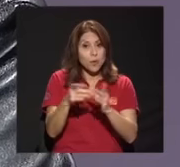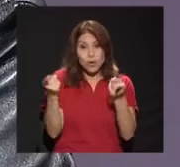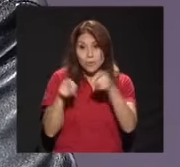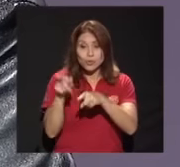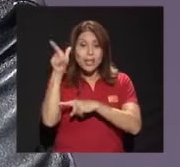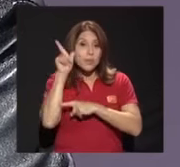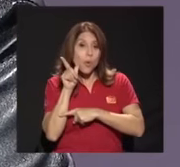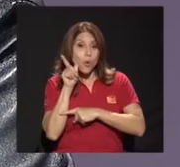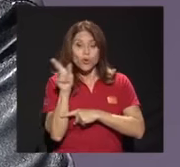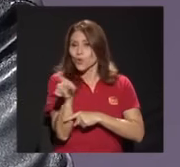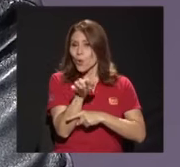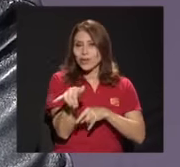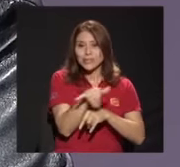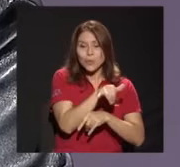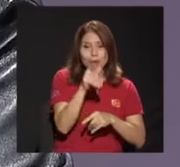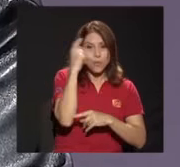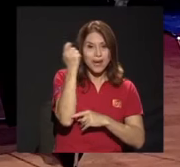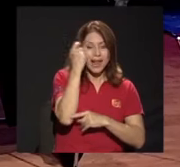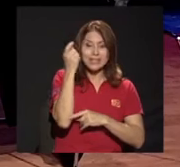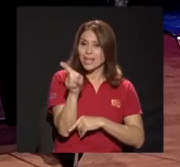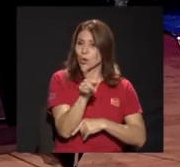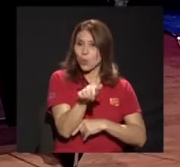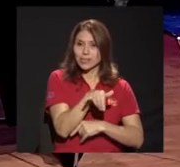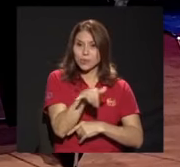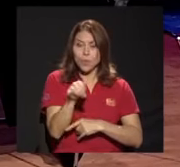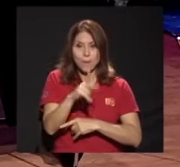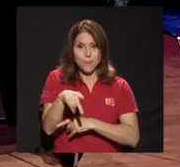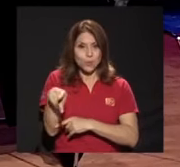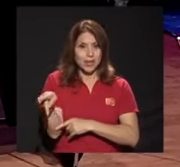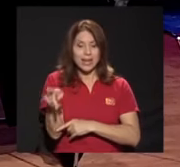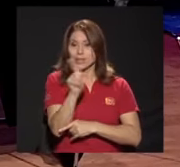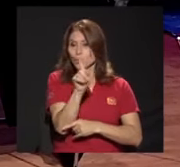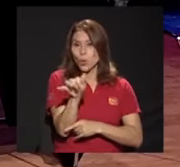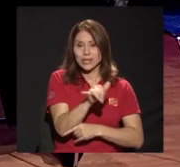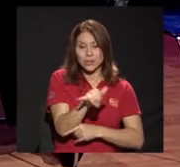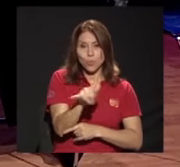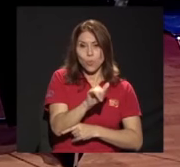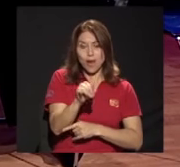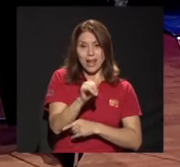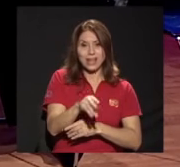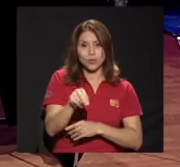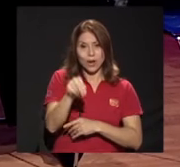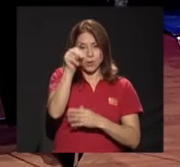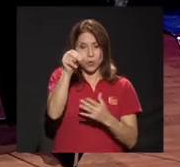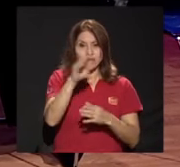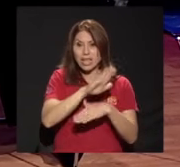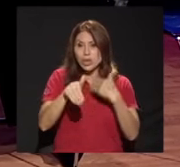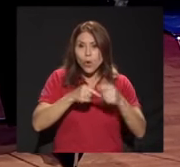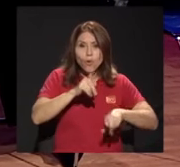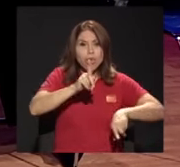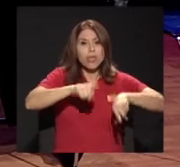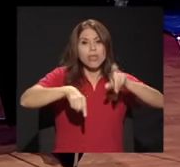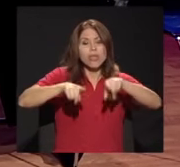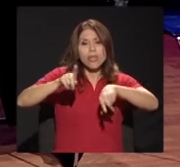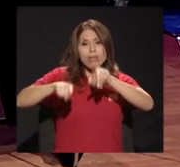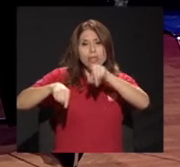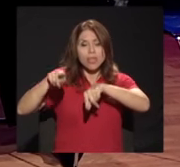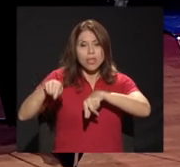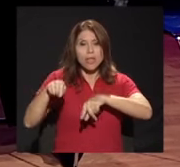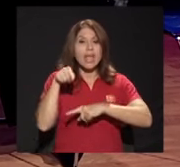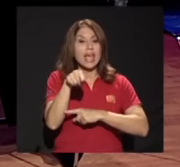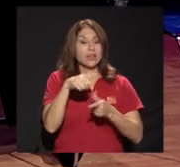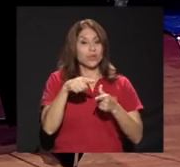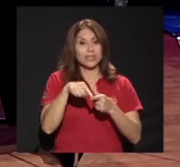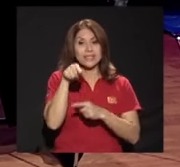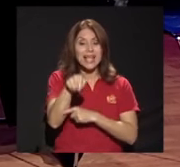mismo que sucede en Punta Arenas o en la zona norte, son realidades distintas. Entonces, esa unidad hidrogeológica lo que va a permitir es planificar el uso de agua